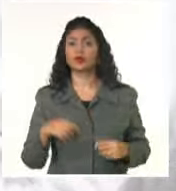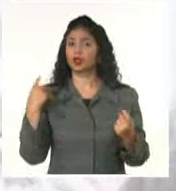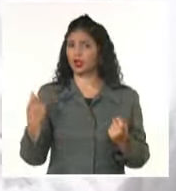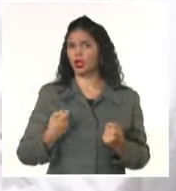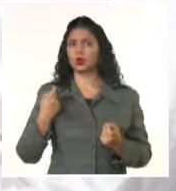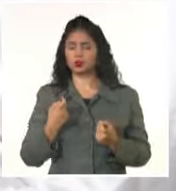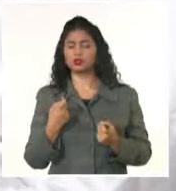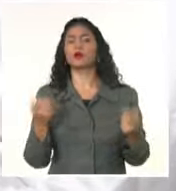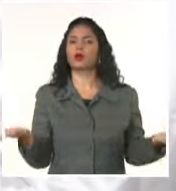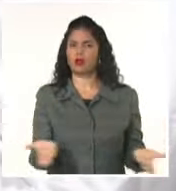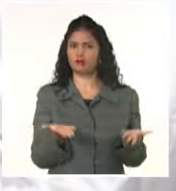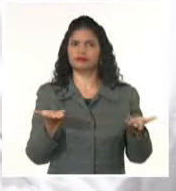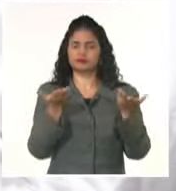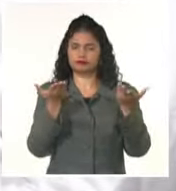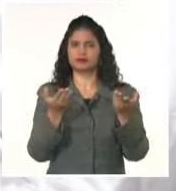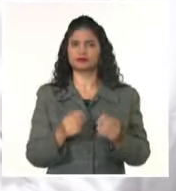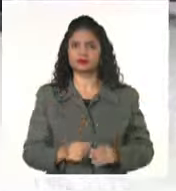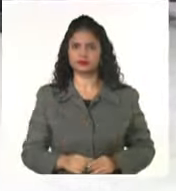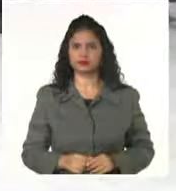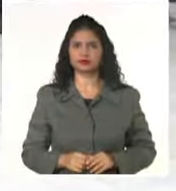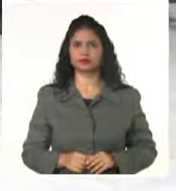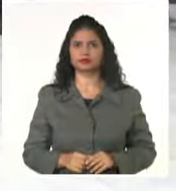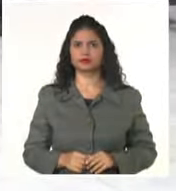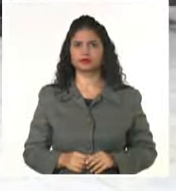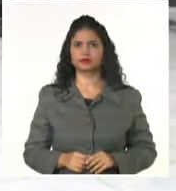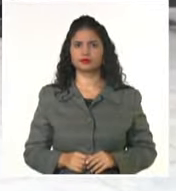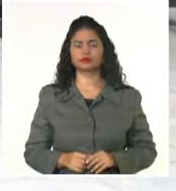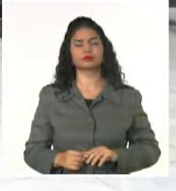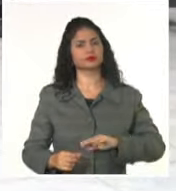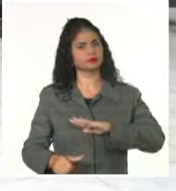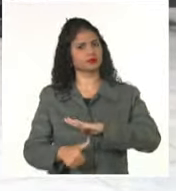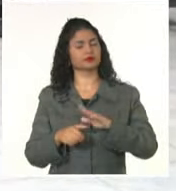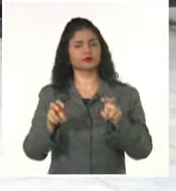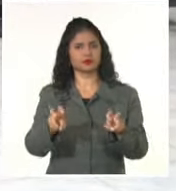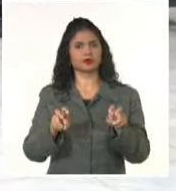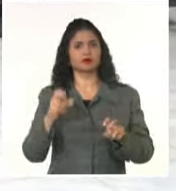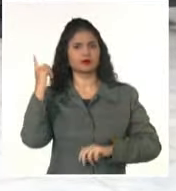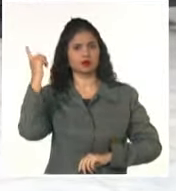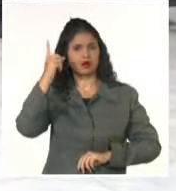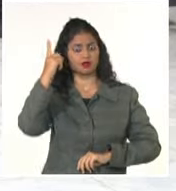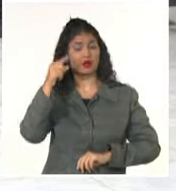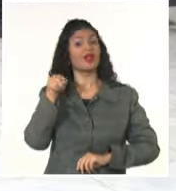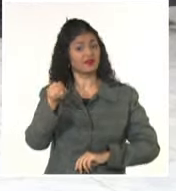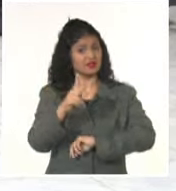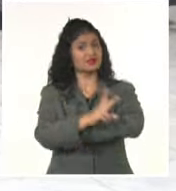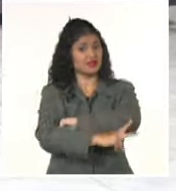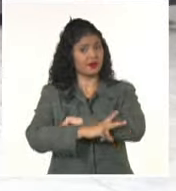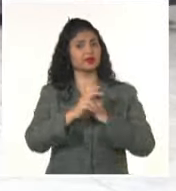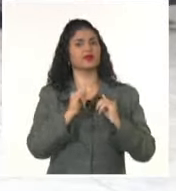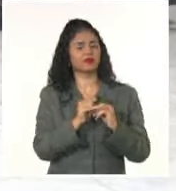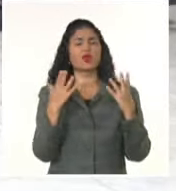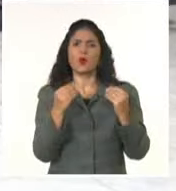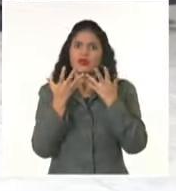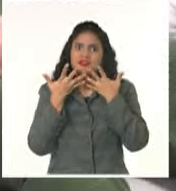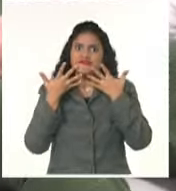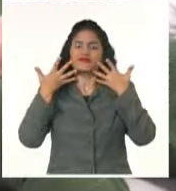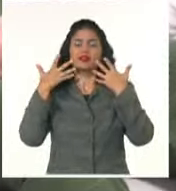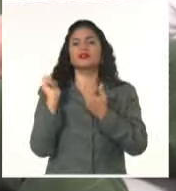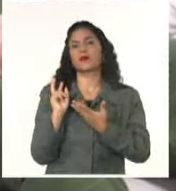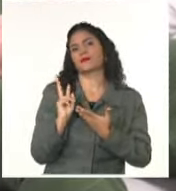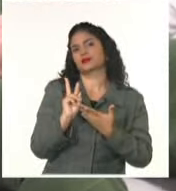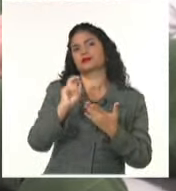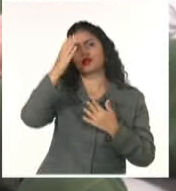fortalecimiento. El presidente de la Asamblea Nacional de la República de Namibia dijo sentirse muy complacido al